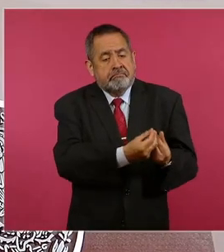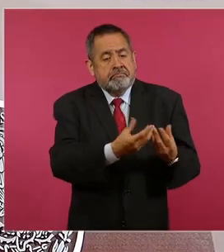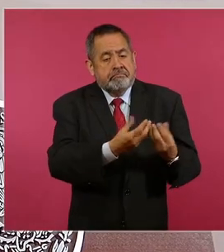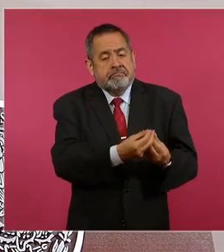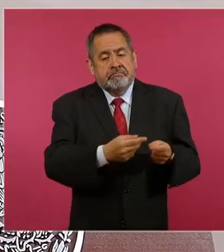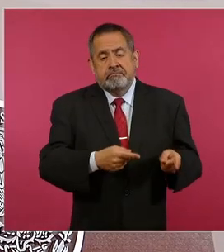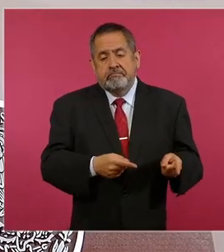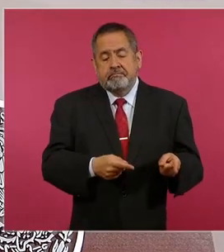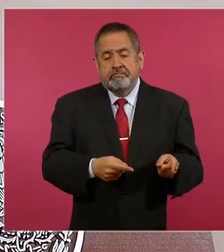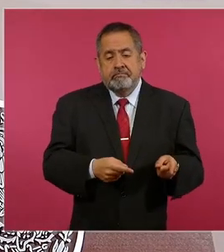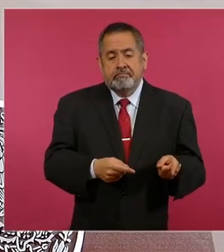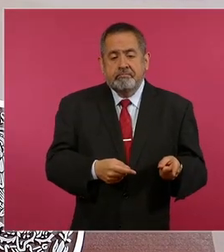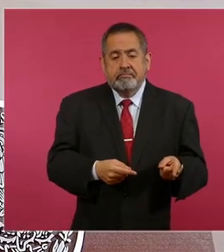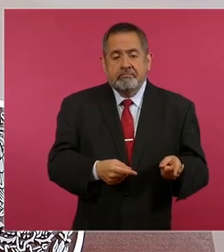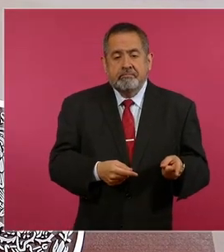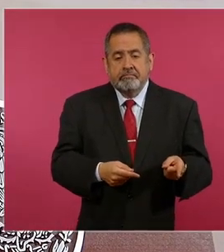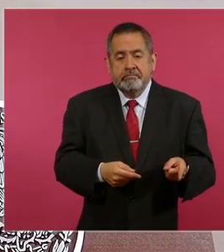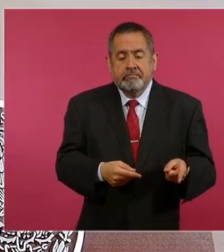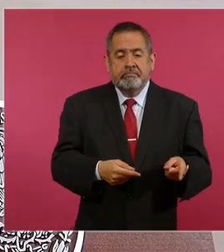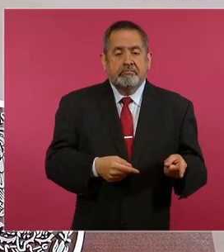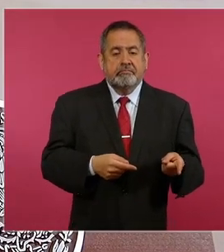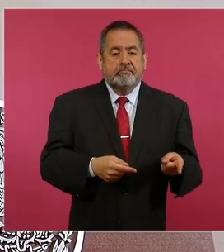con el discurso